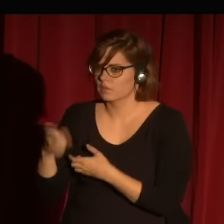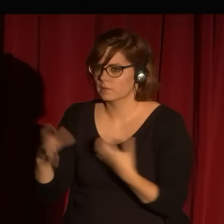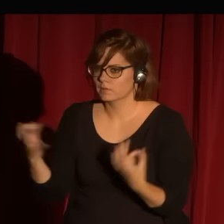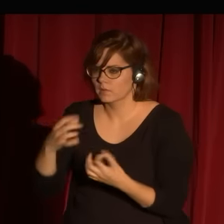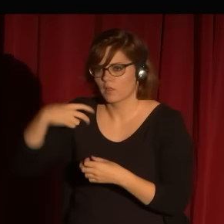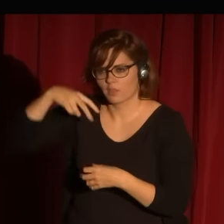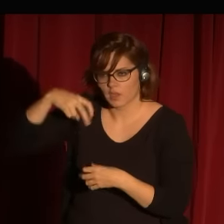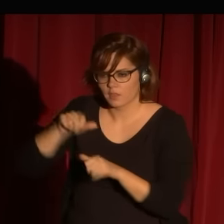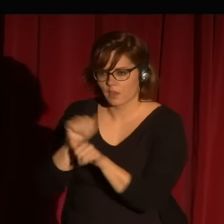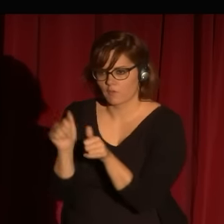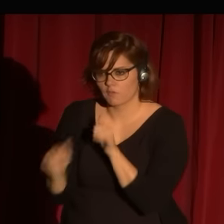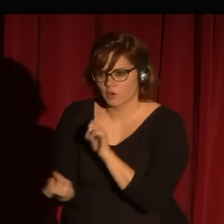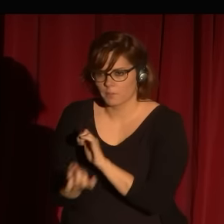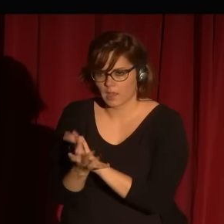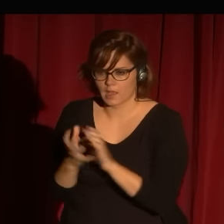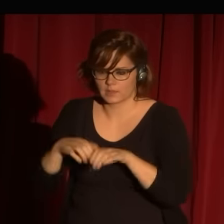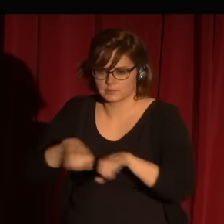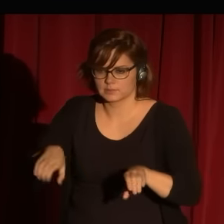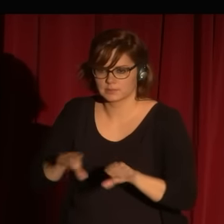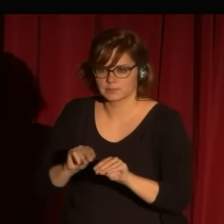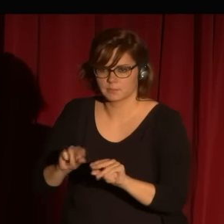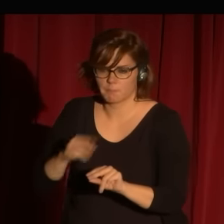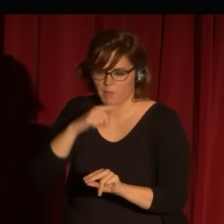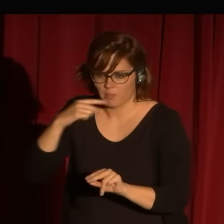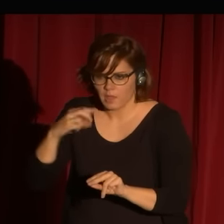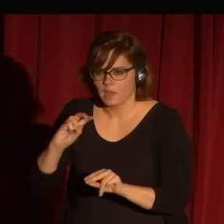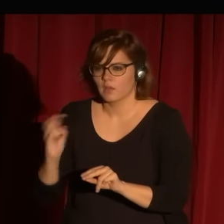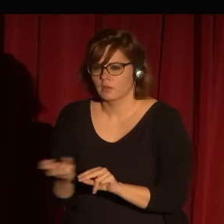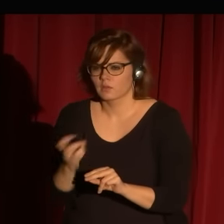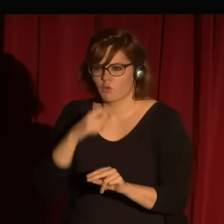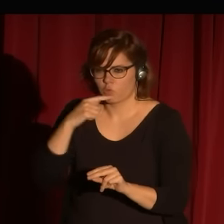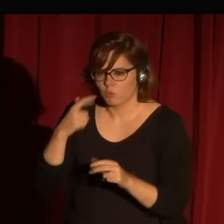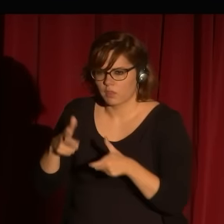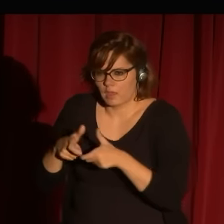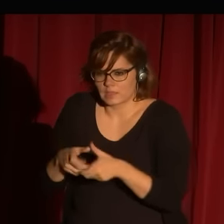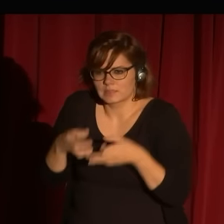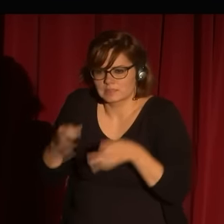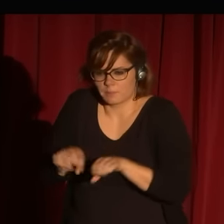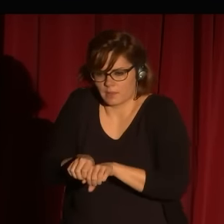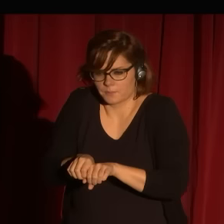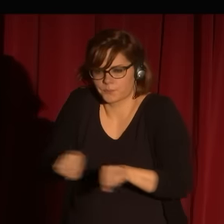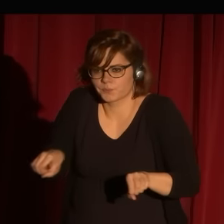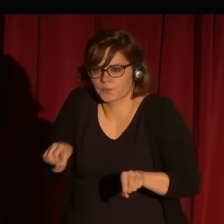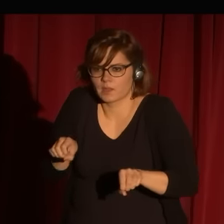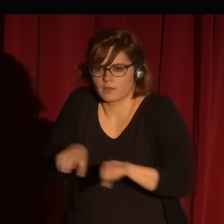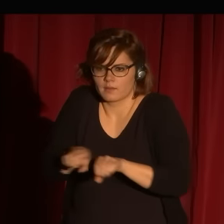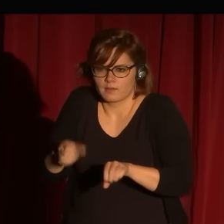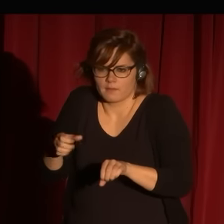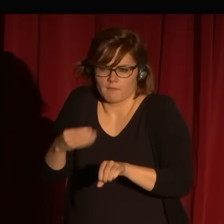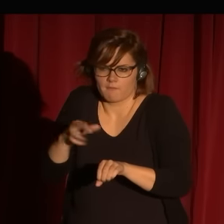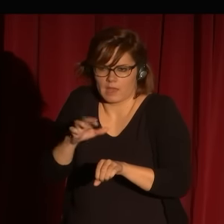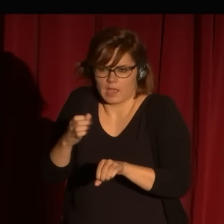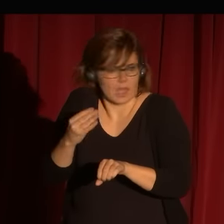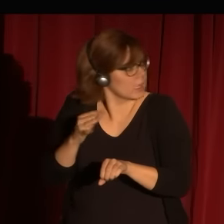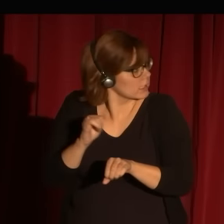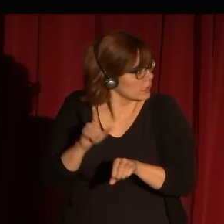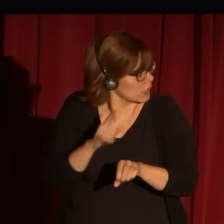cerezas varias formas de creaciones en mazapán dulces galletas siempre barquillos dice y ahí veis en la parte inferior derecha de ese cuadro